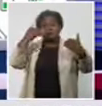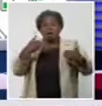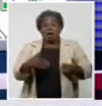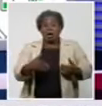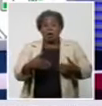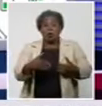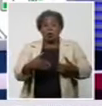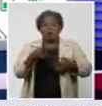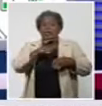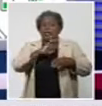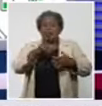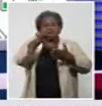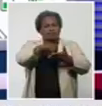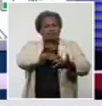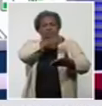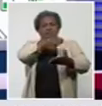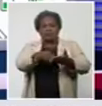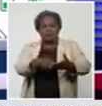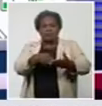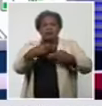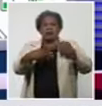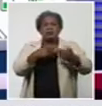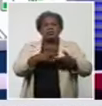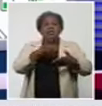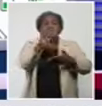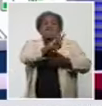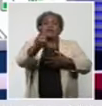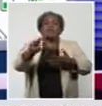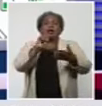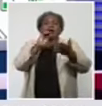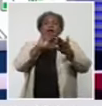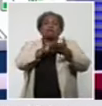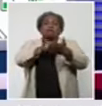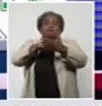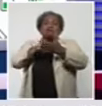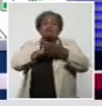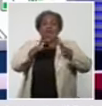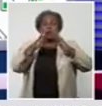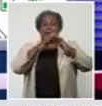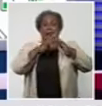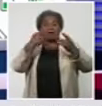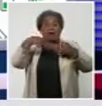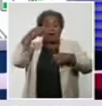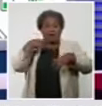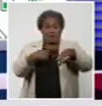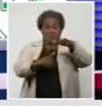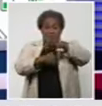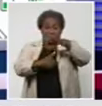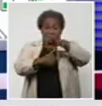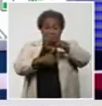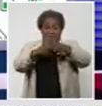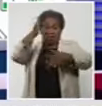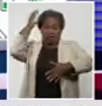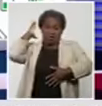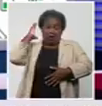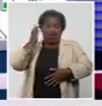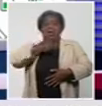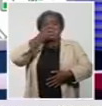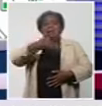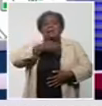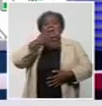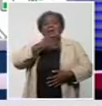estaban previstos para realizar las pesquisas más efectivas, y a ello llamaba el presidente de la República, Miguel Díaz-Canel Bermúdez, para que